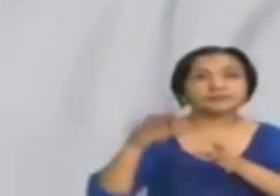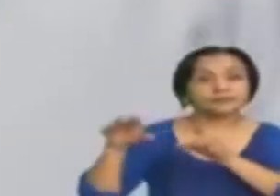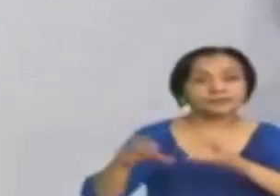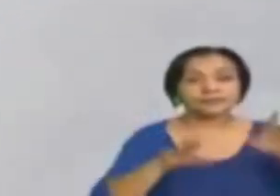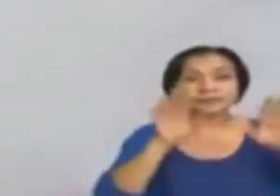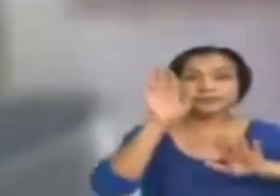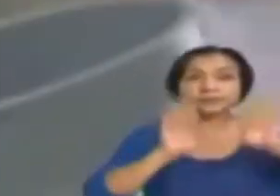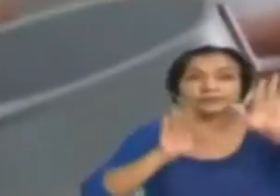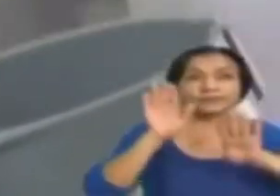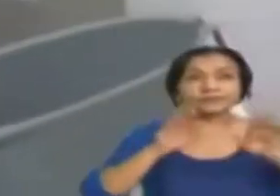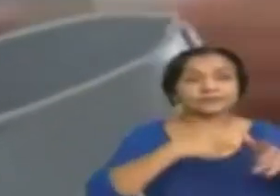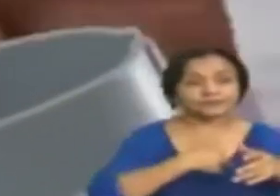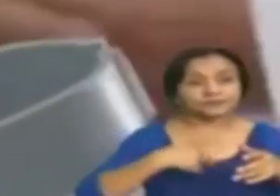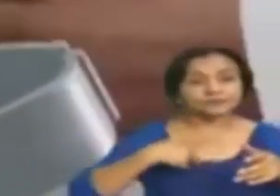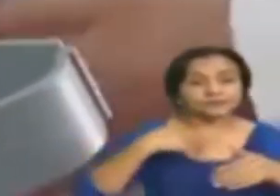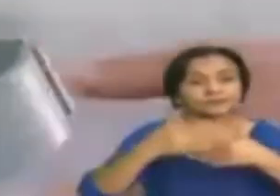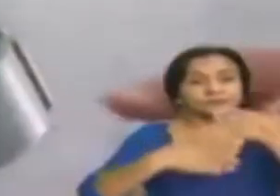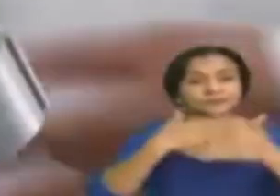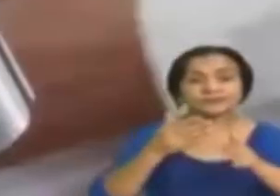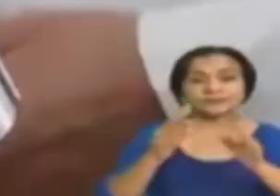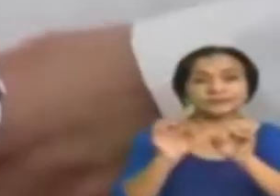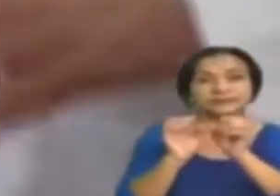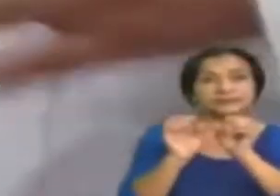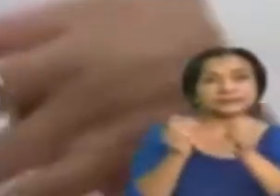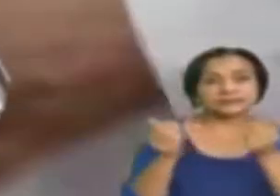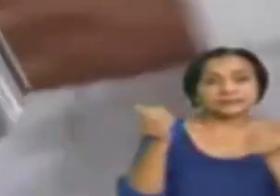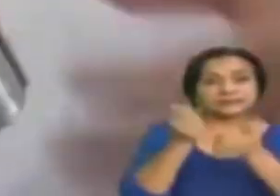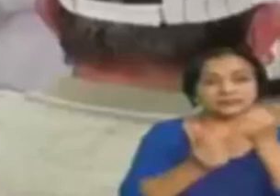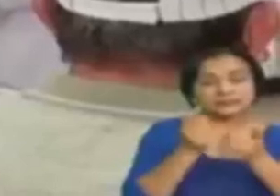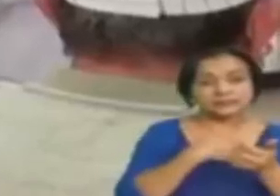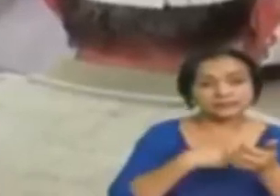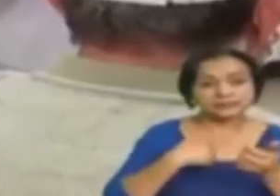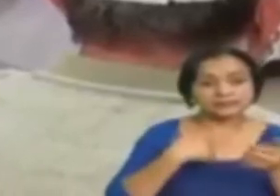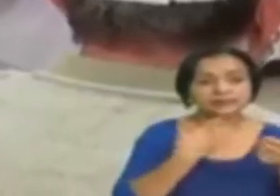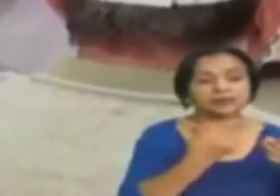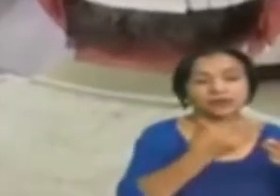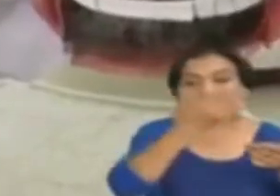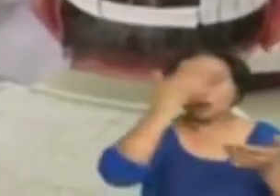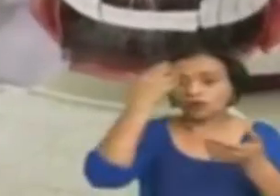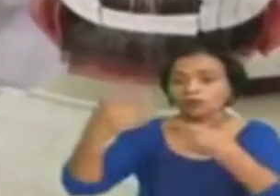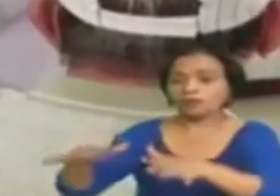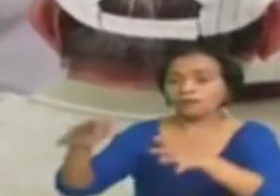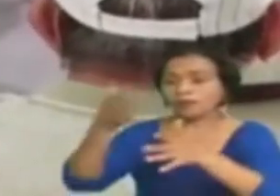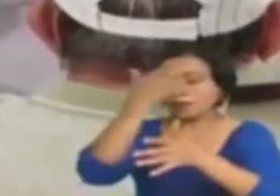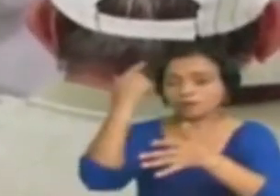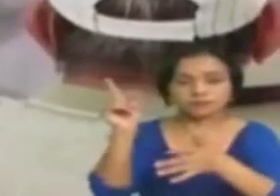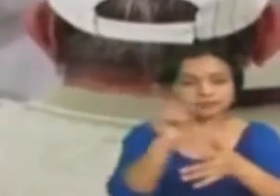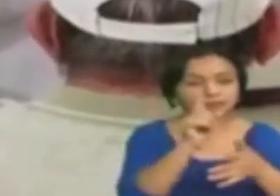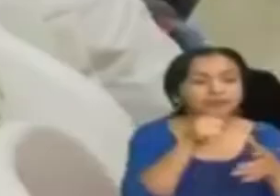La vocera del gobierno, Rosario Murillo, dijo que ya casi está por culminar la jornada de vacunación contra la influenza.